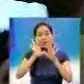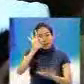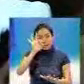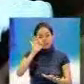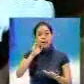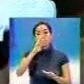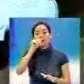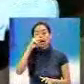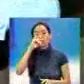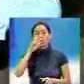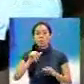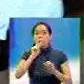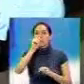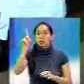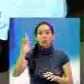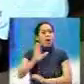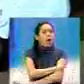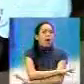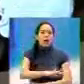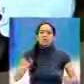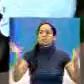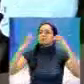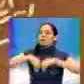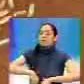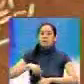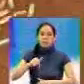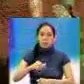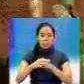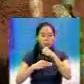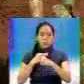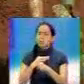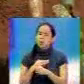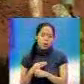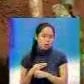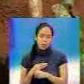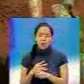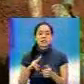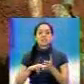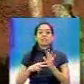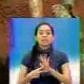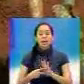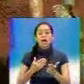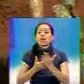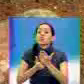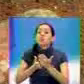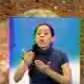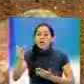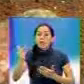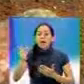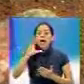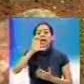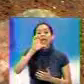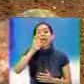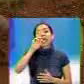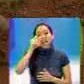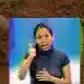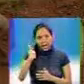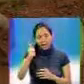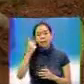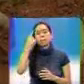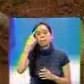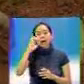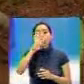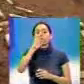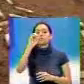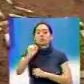ser uno de los últimos gobernantes mayas de la ciudad. Se cree que otro entierro hallado este año puede ser